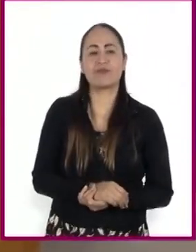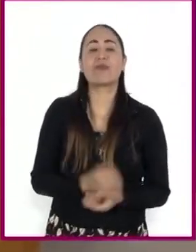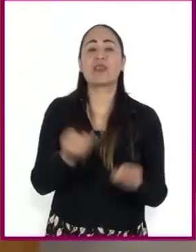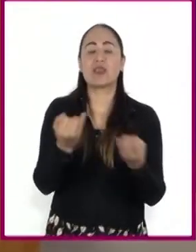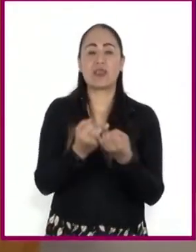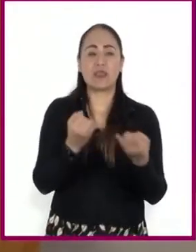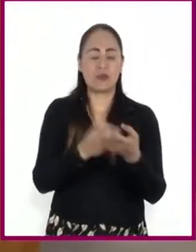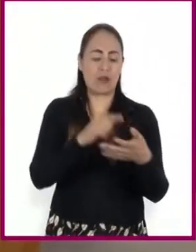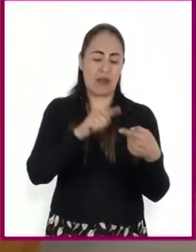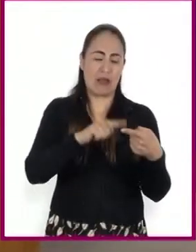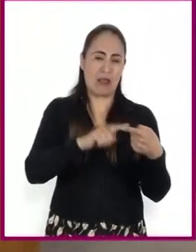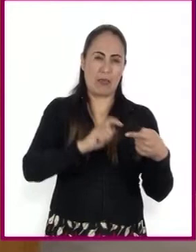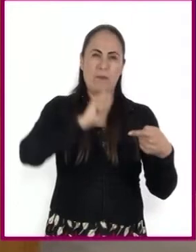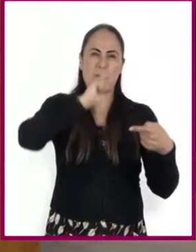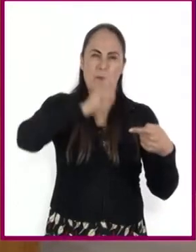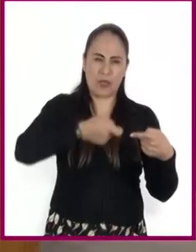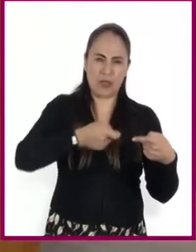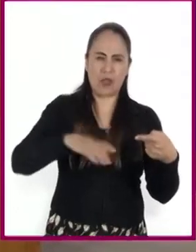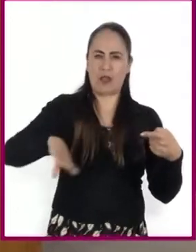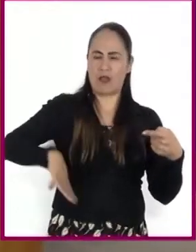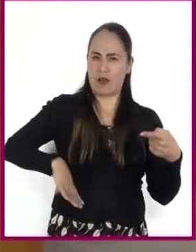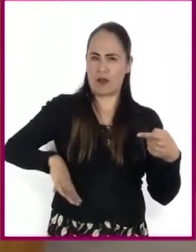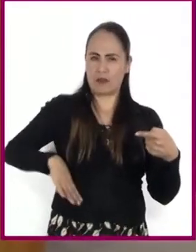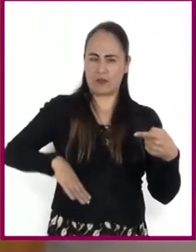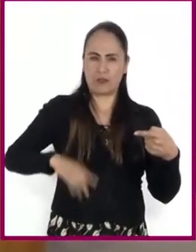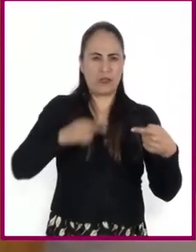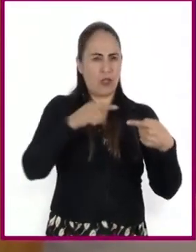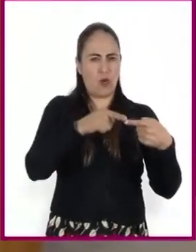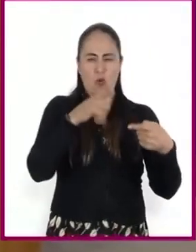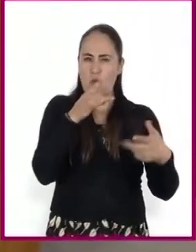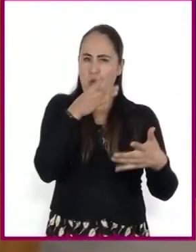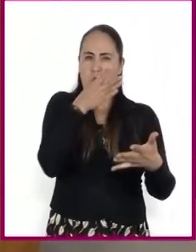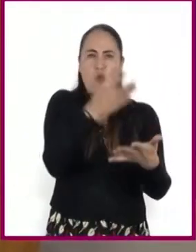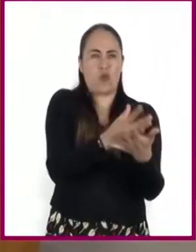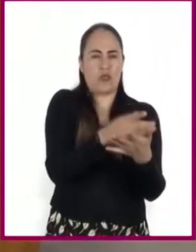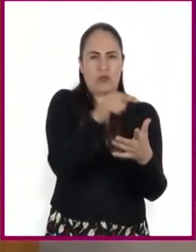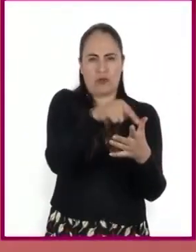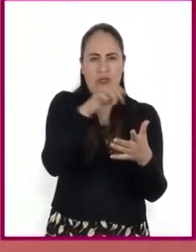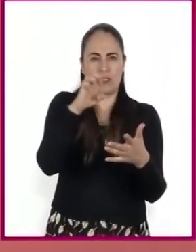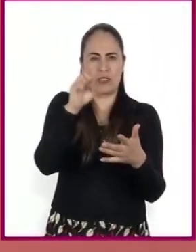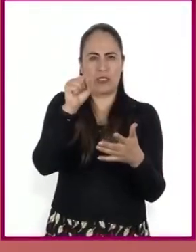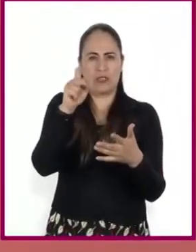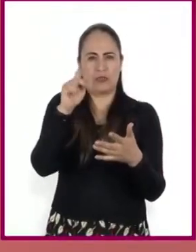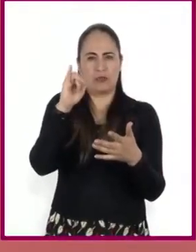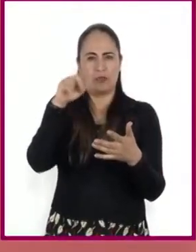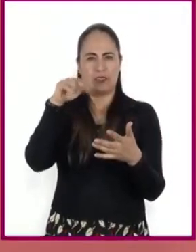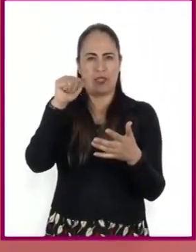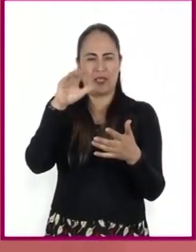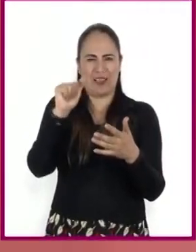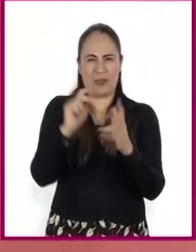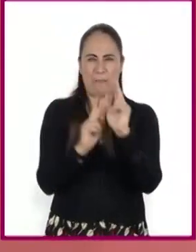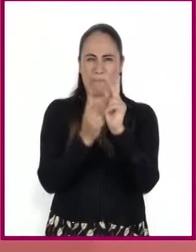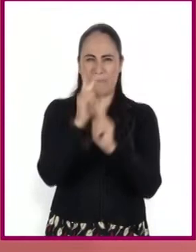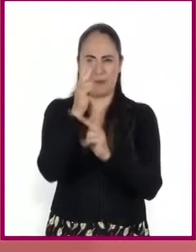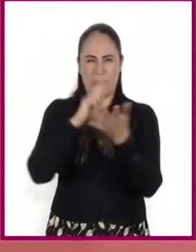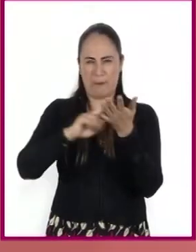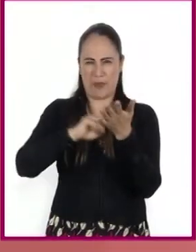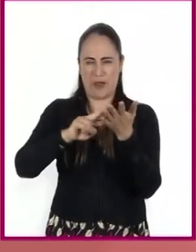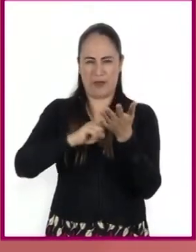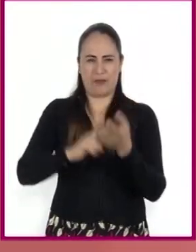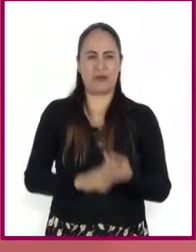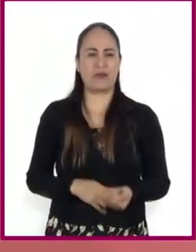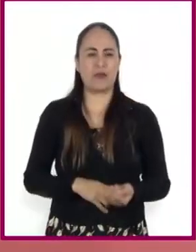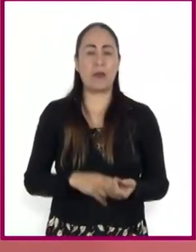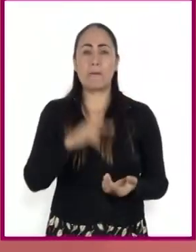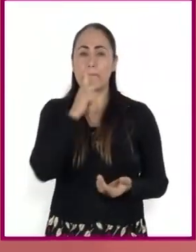la definición son parte de la diferencia específica del concepto espinaca. Recuerden que no es correcto incluir la